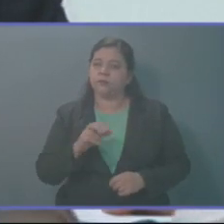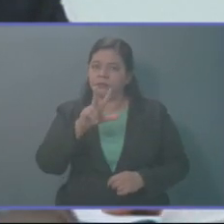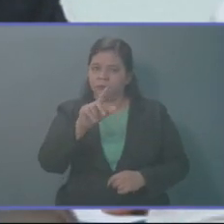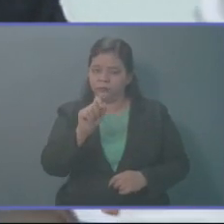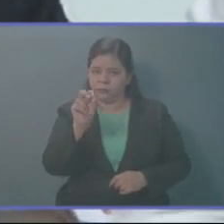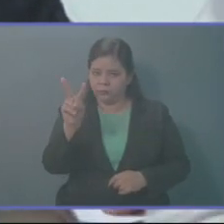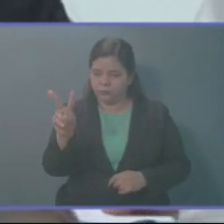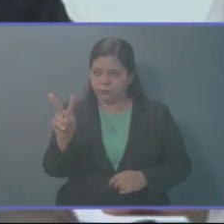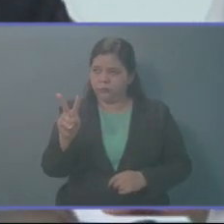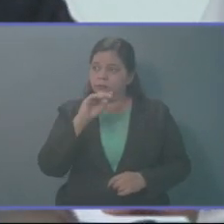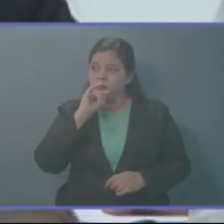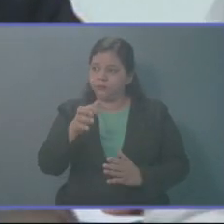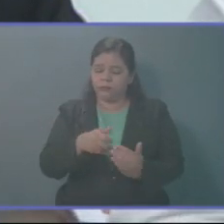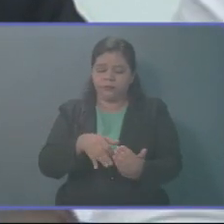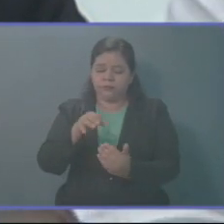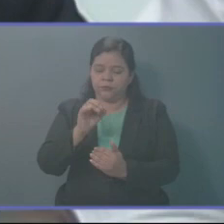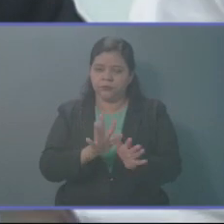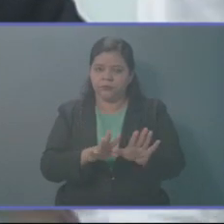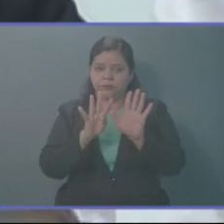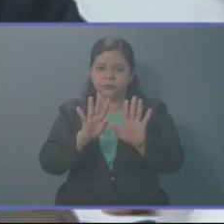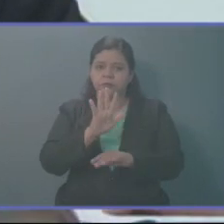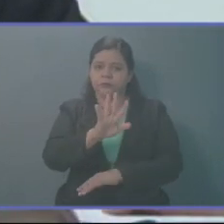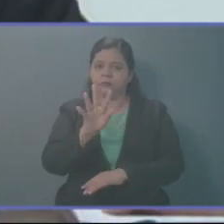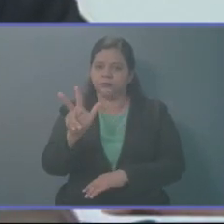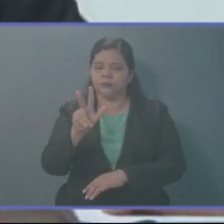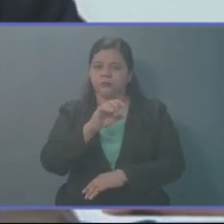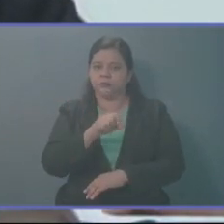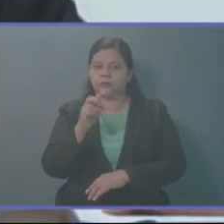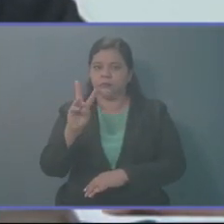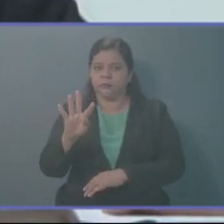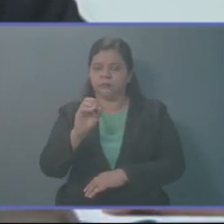3.2, expediente